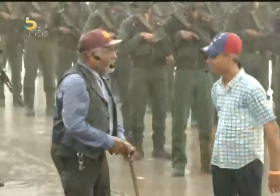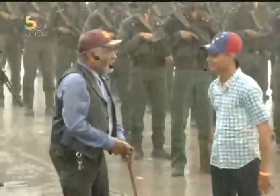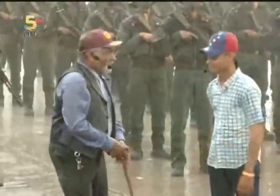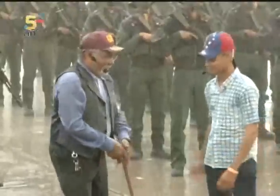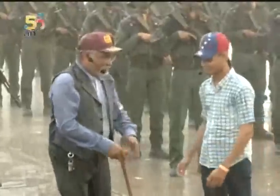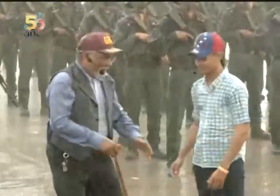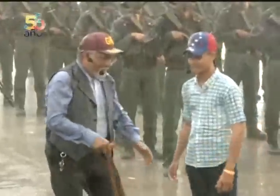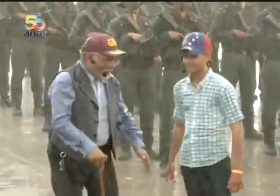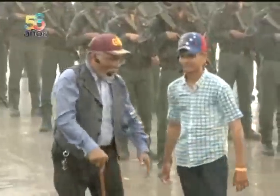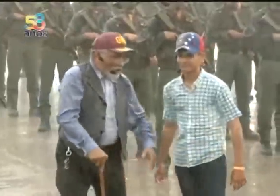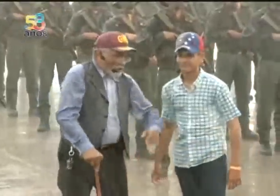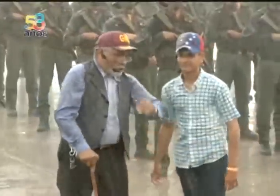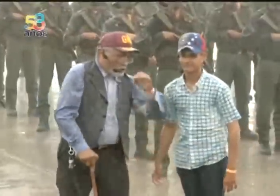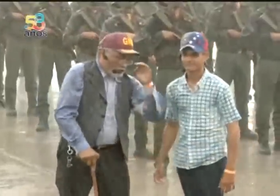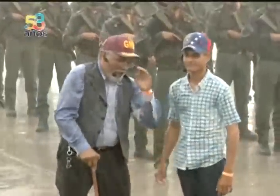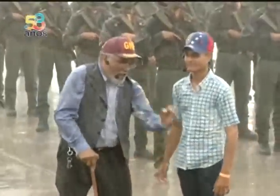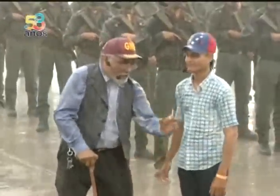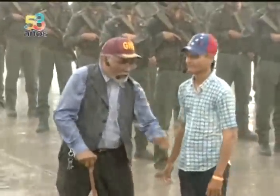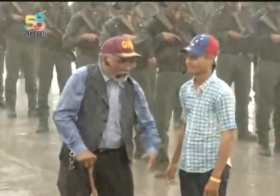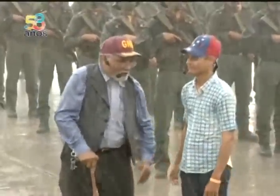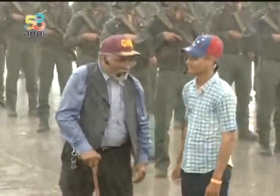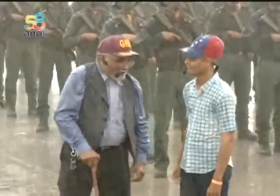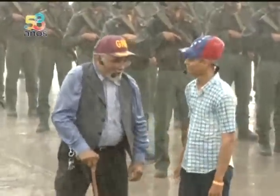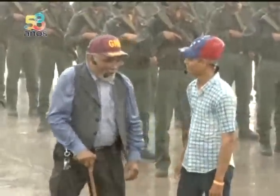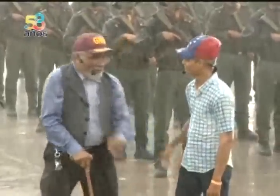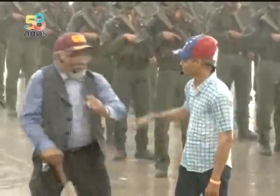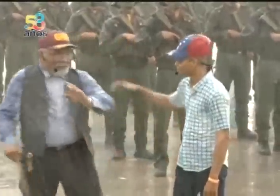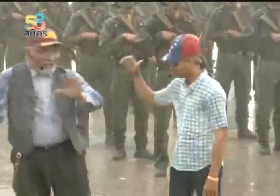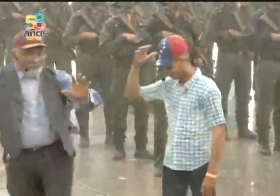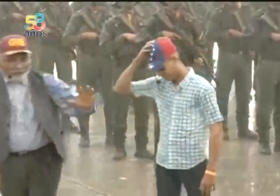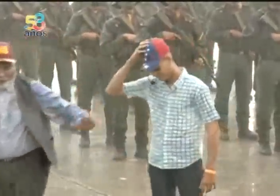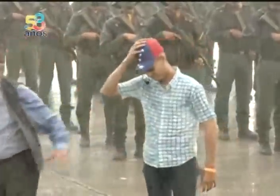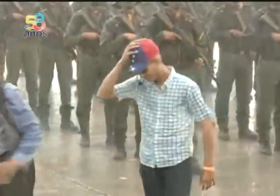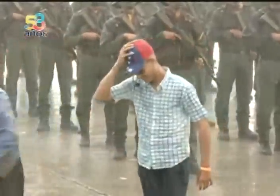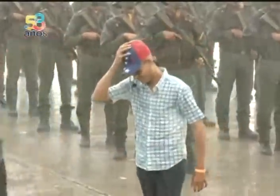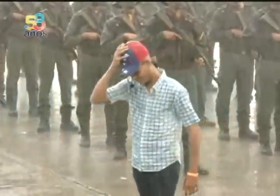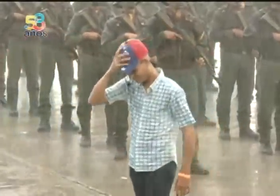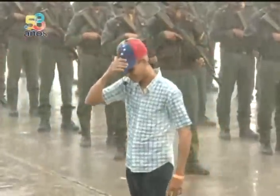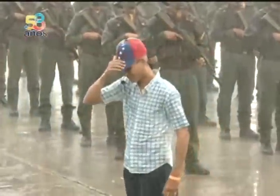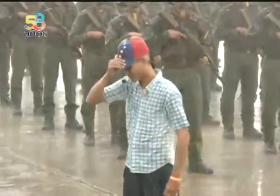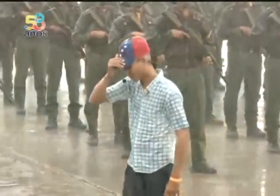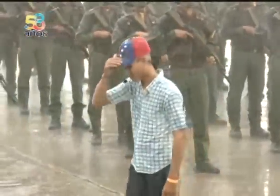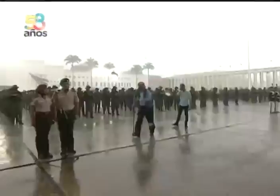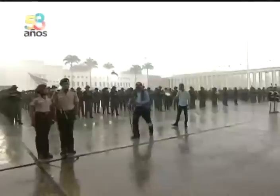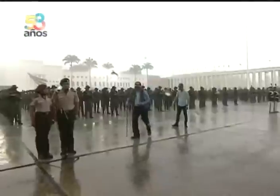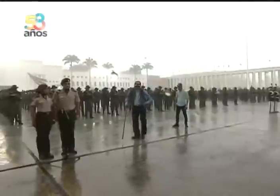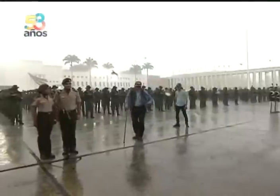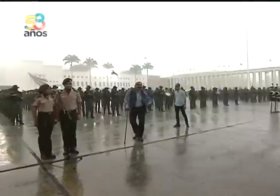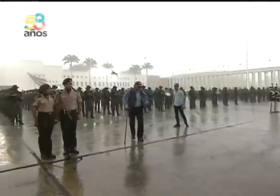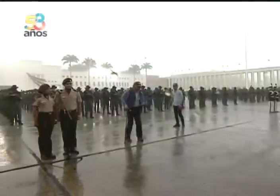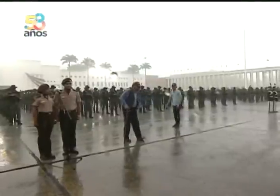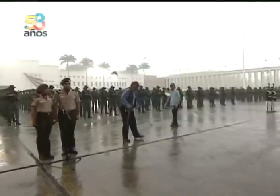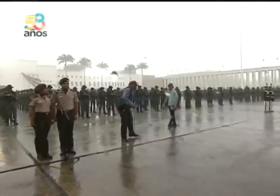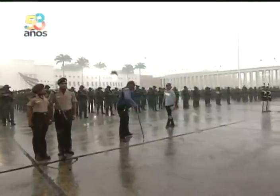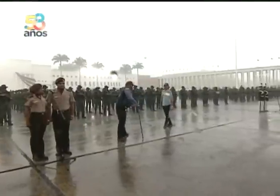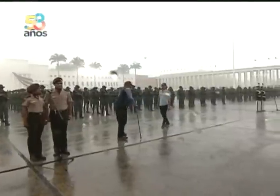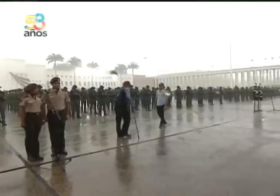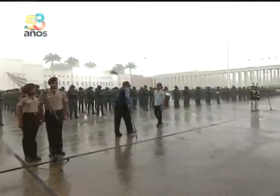pueblo. Respaldando sus derechos y garantizando todos sus deberes de una